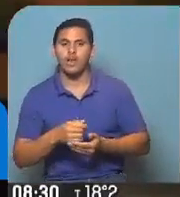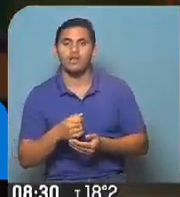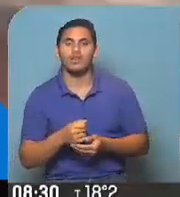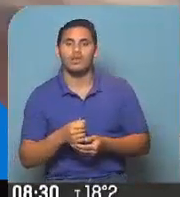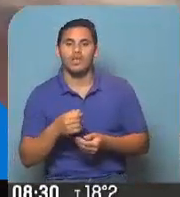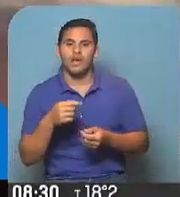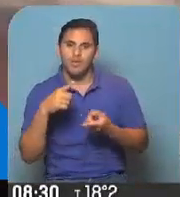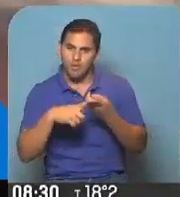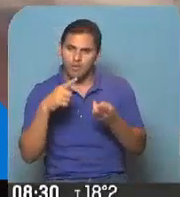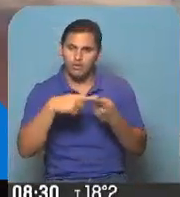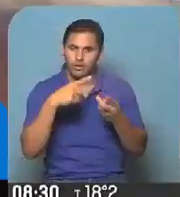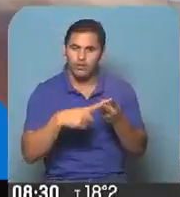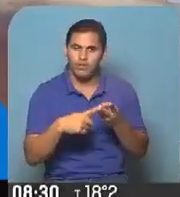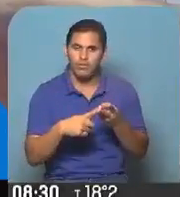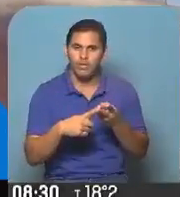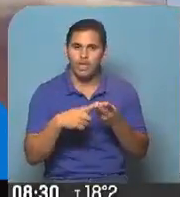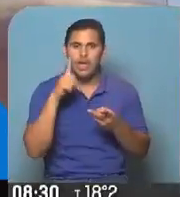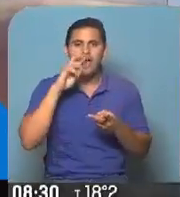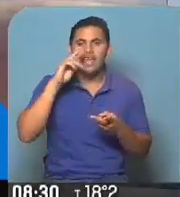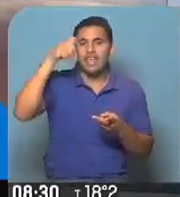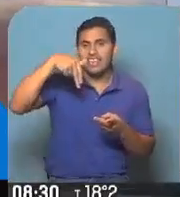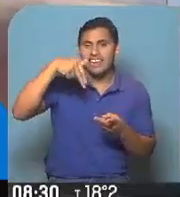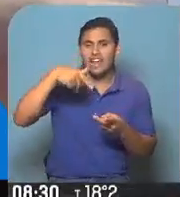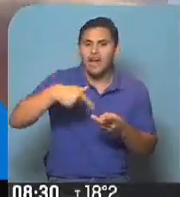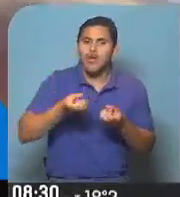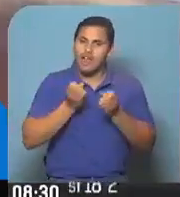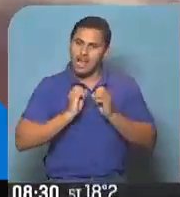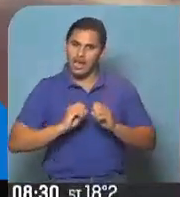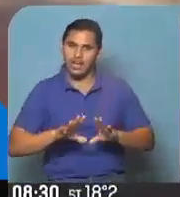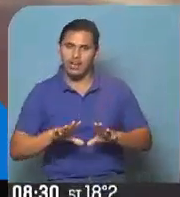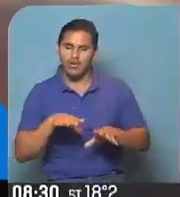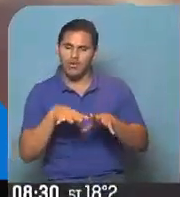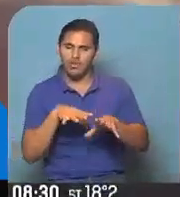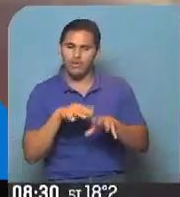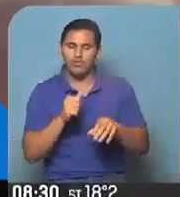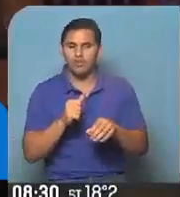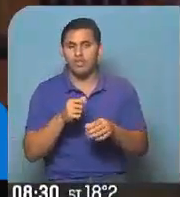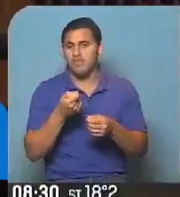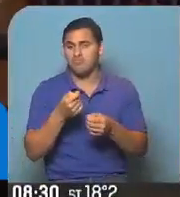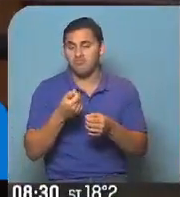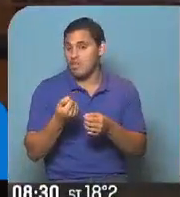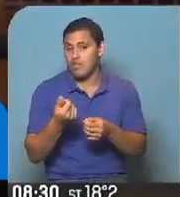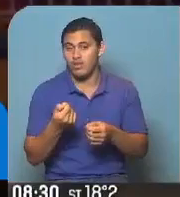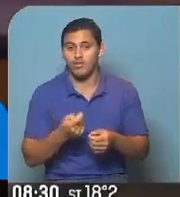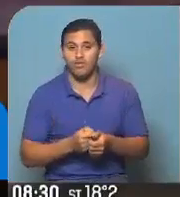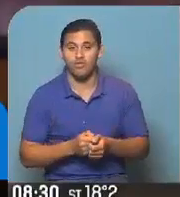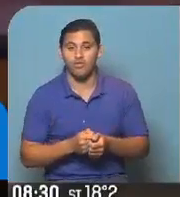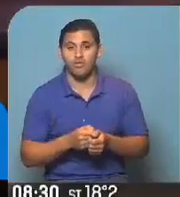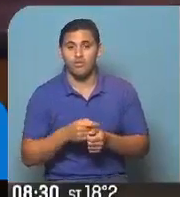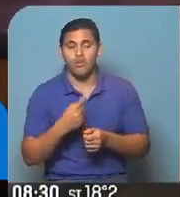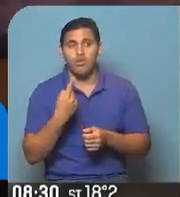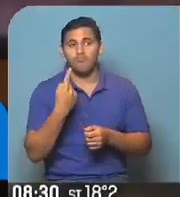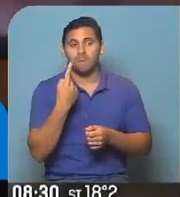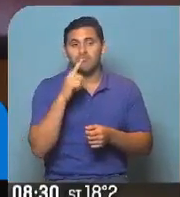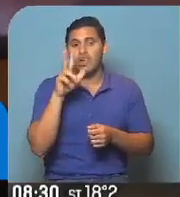tenemos bueno irán recién ahora arrancó a manipular el índice de precios el oficial dice que es 13 por ciento